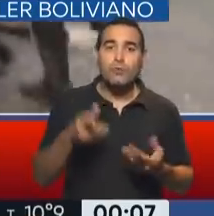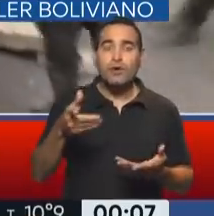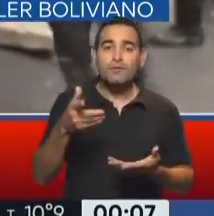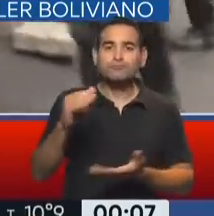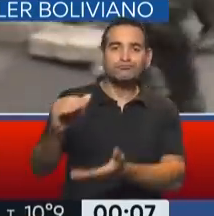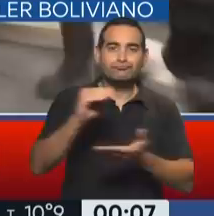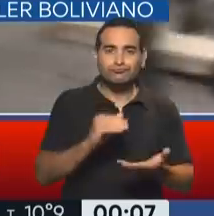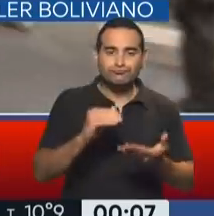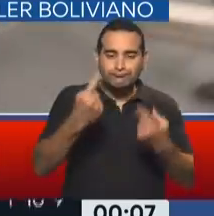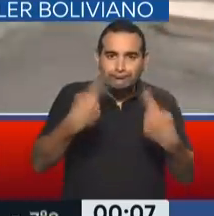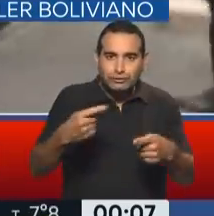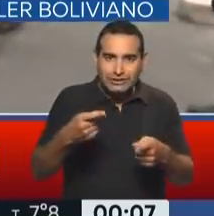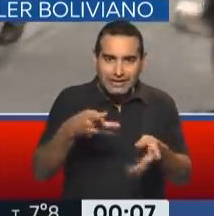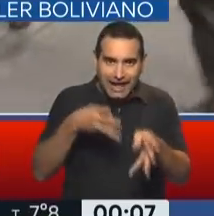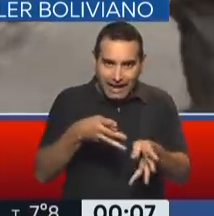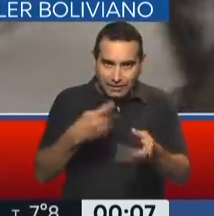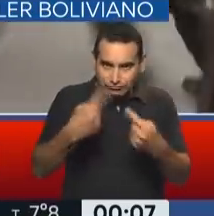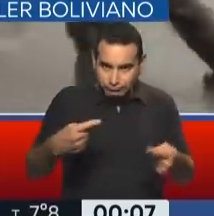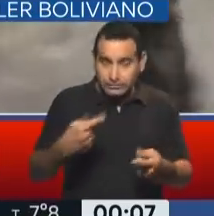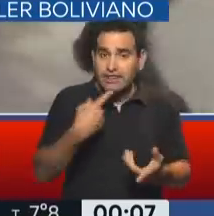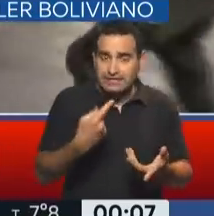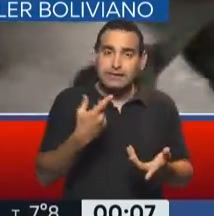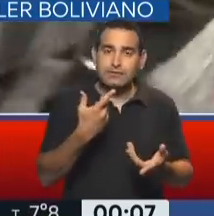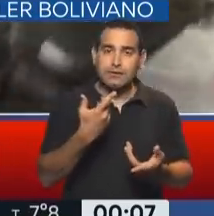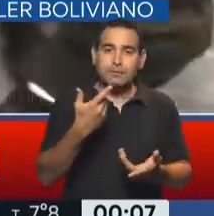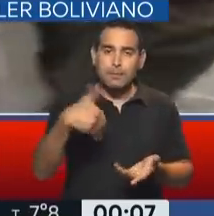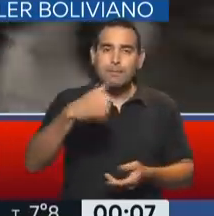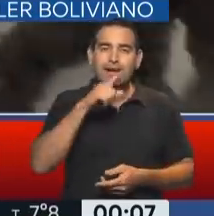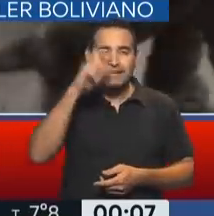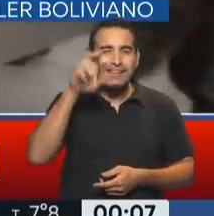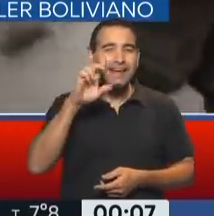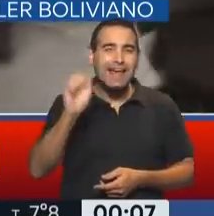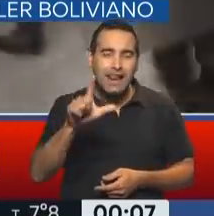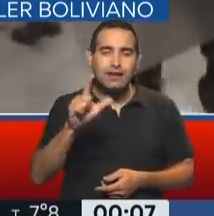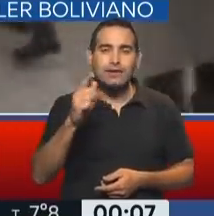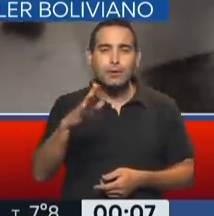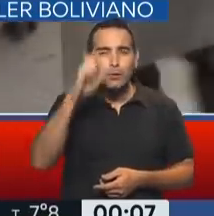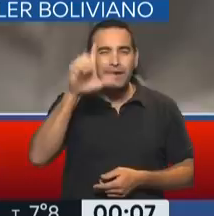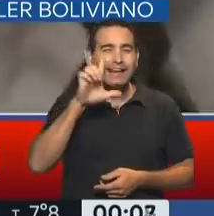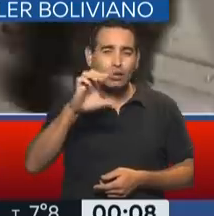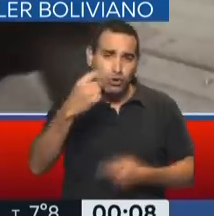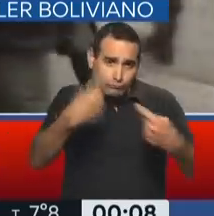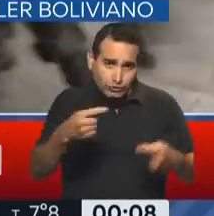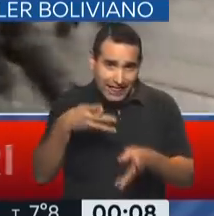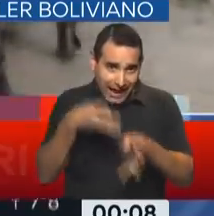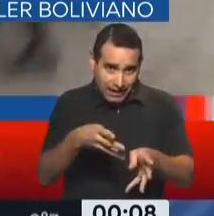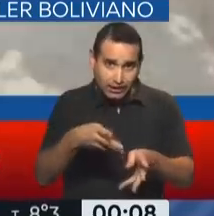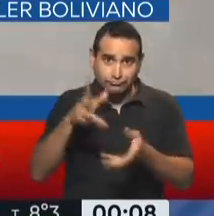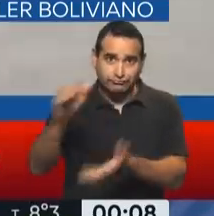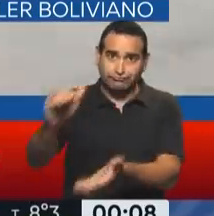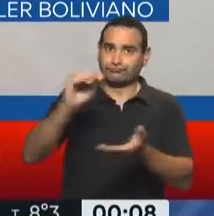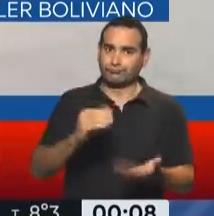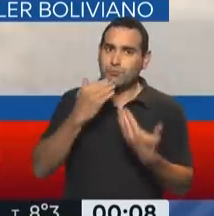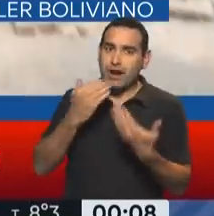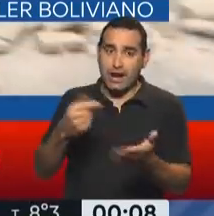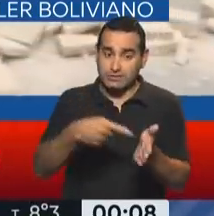dotado de material bélico, ellos la denominan así, material bélico que les fue entregado, y dan cuenta de ese material,